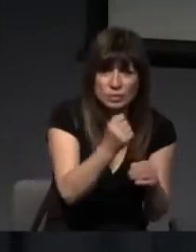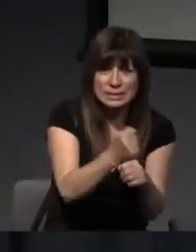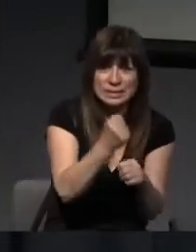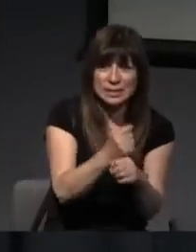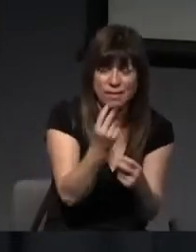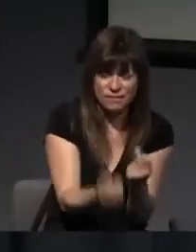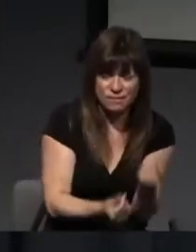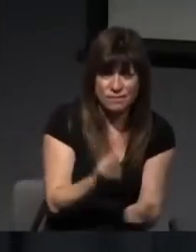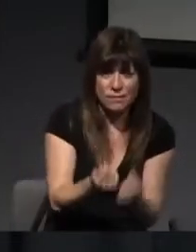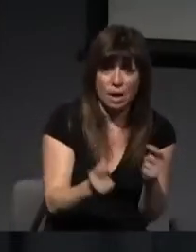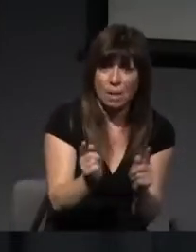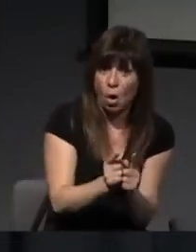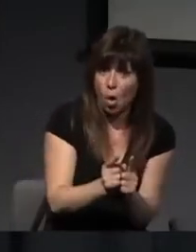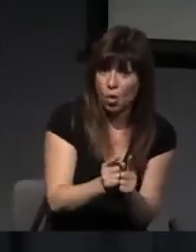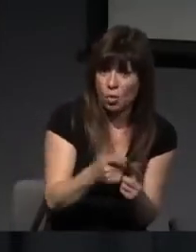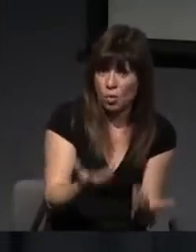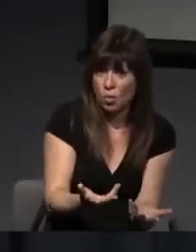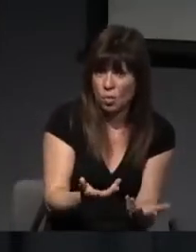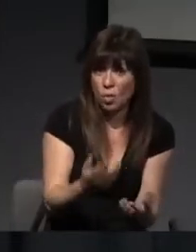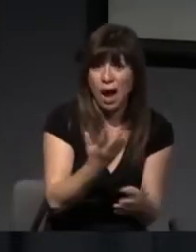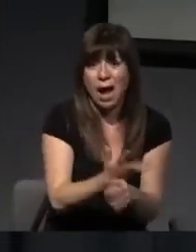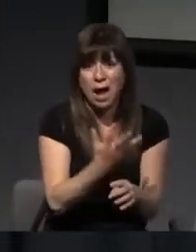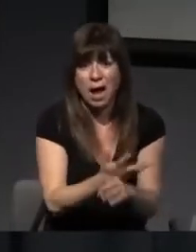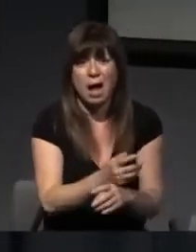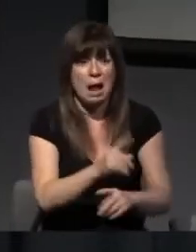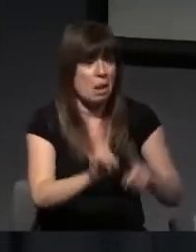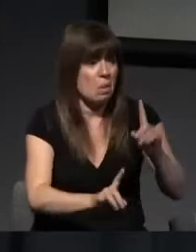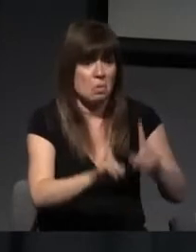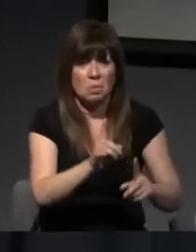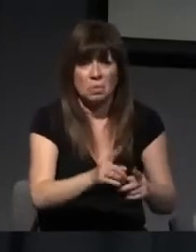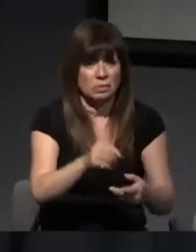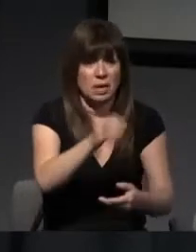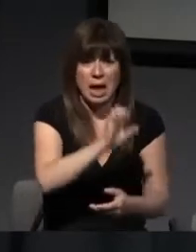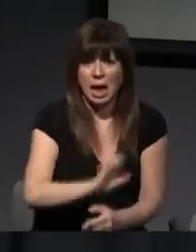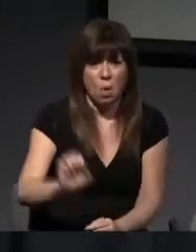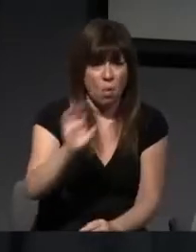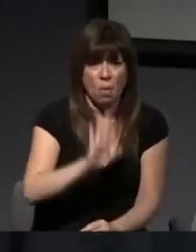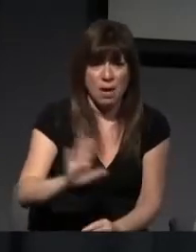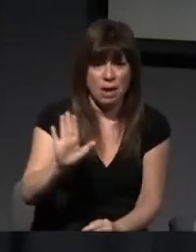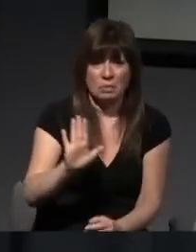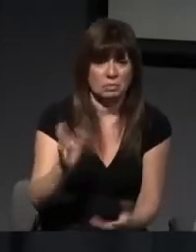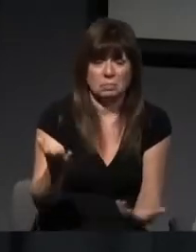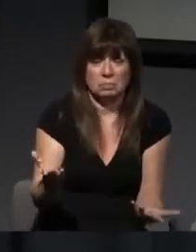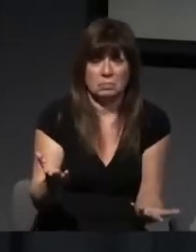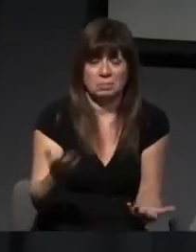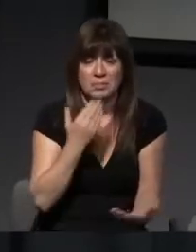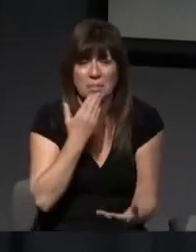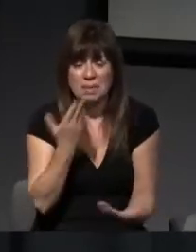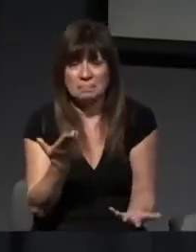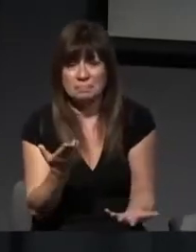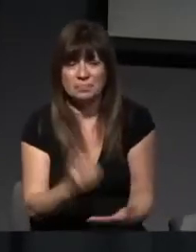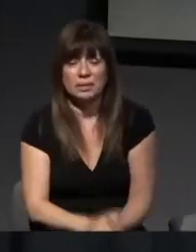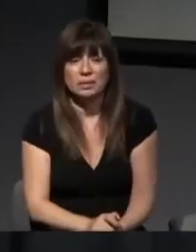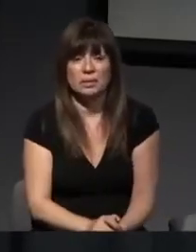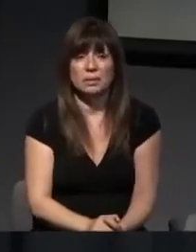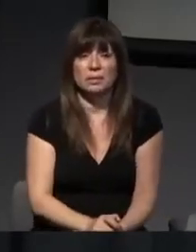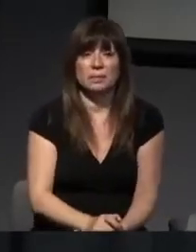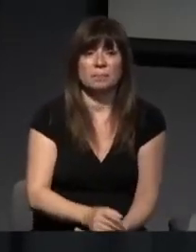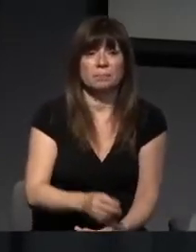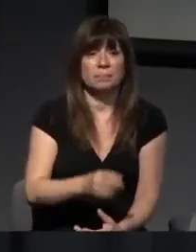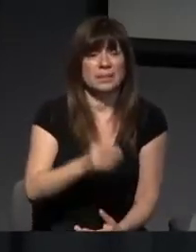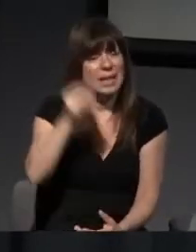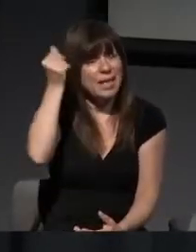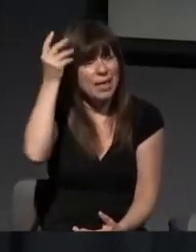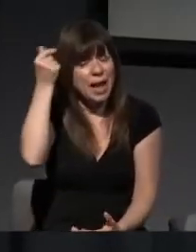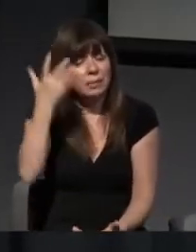más dinámica, quizás más corta, como la que existe en tantos países europeos con la educación dual, etcétera. Entonces, todas estas iniciativas para enfrentar